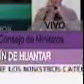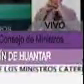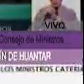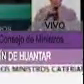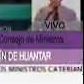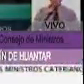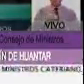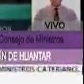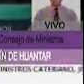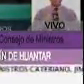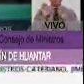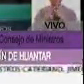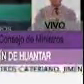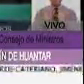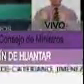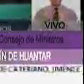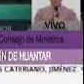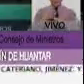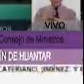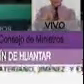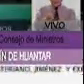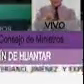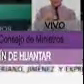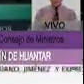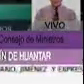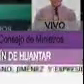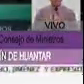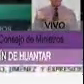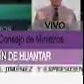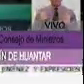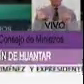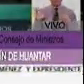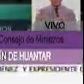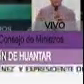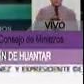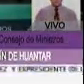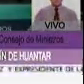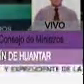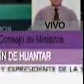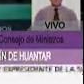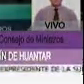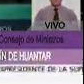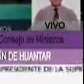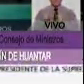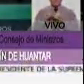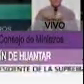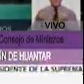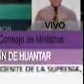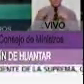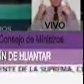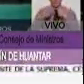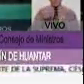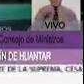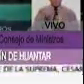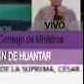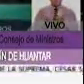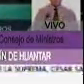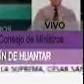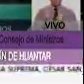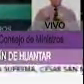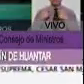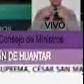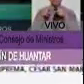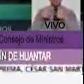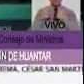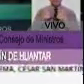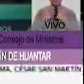dice, de interferir en lo más absoluto en la decisión que el Poder Judicial iba